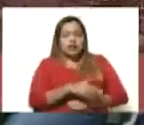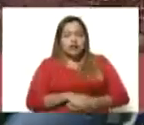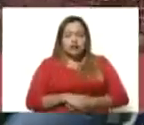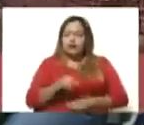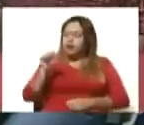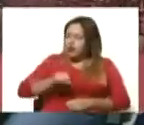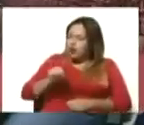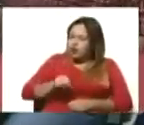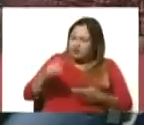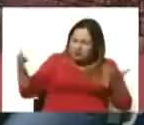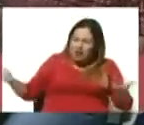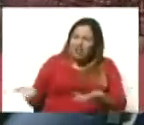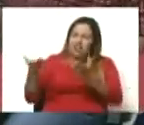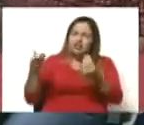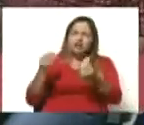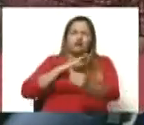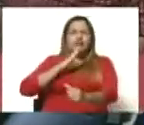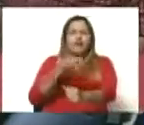fuerza.